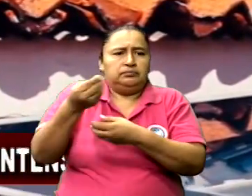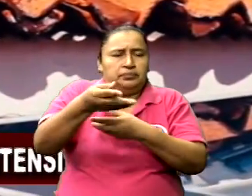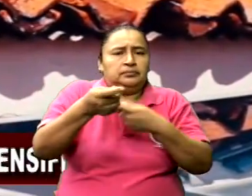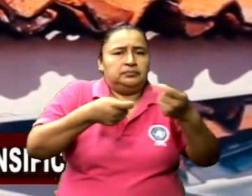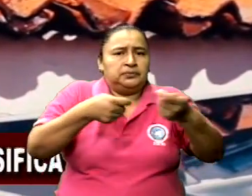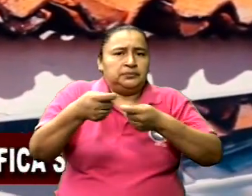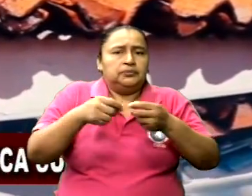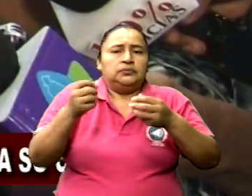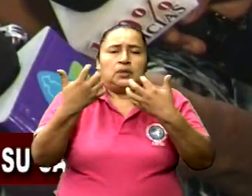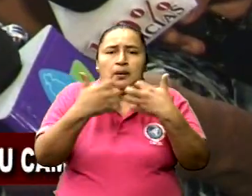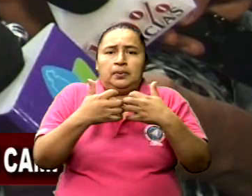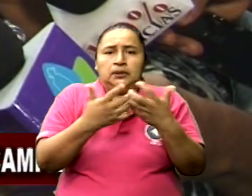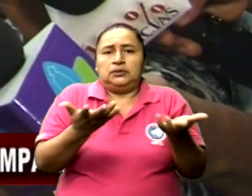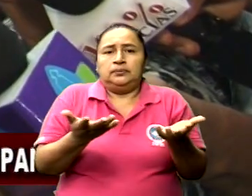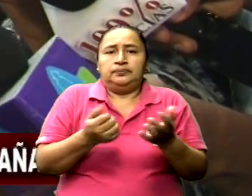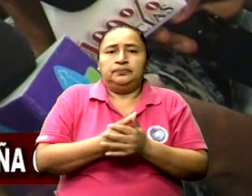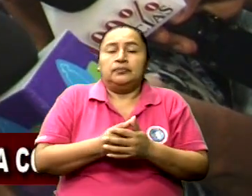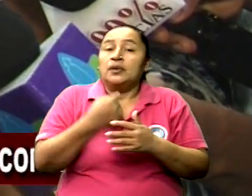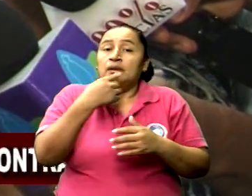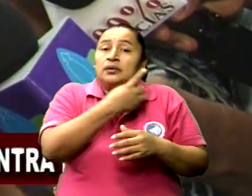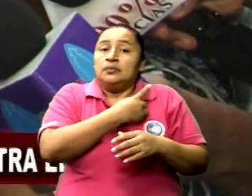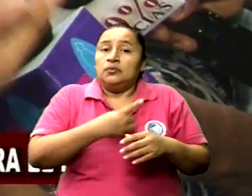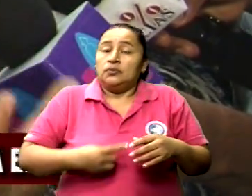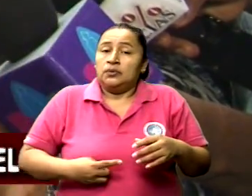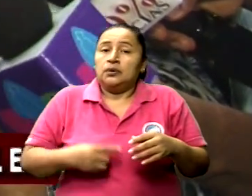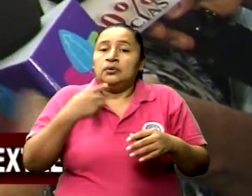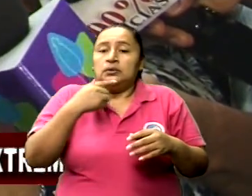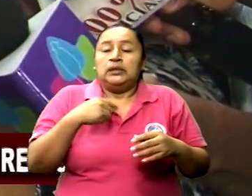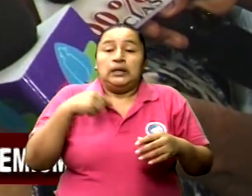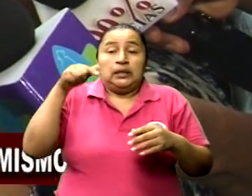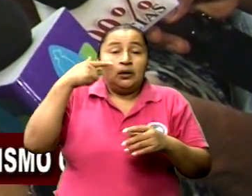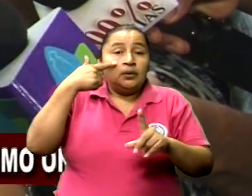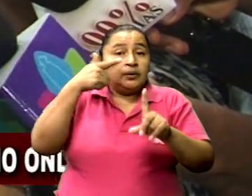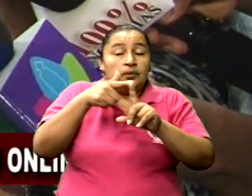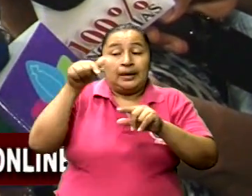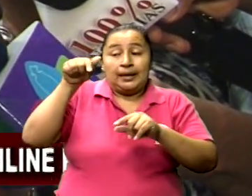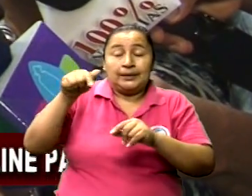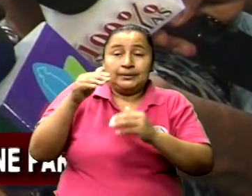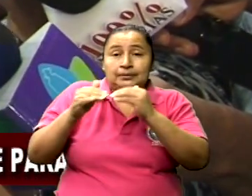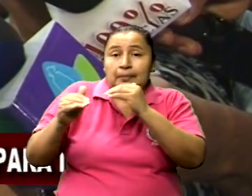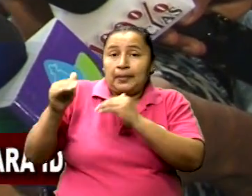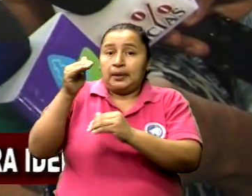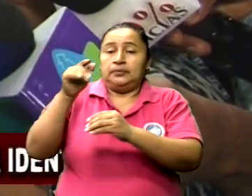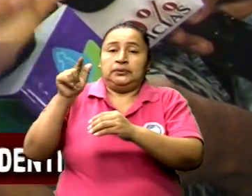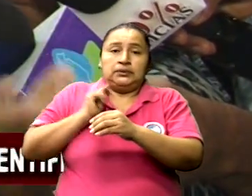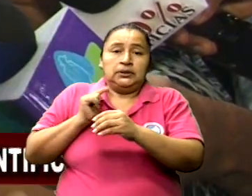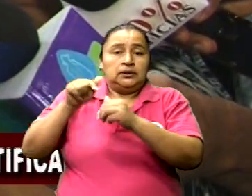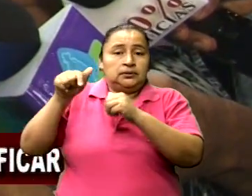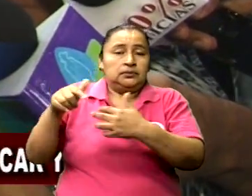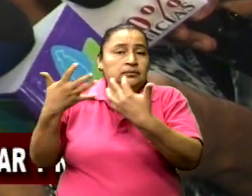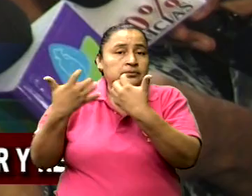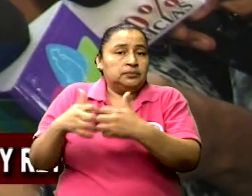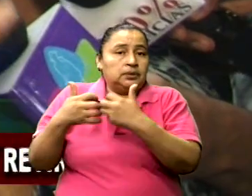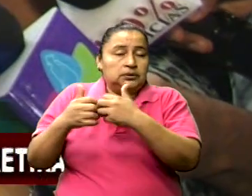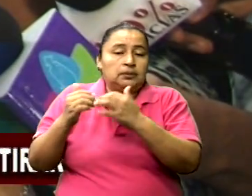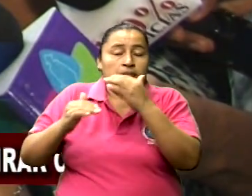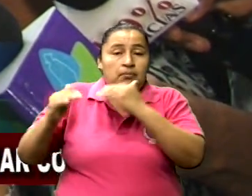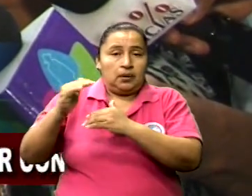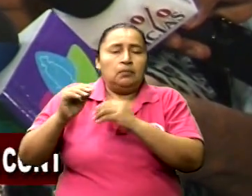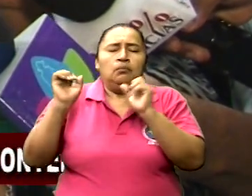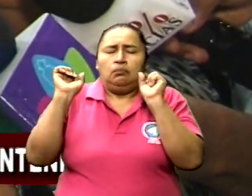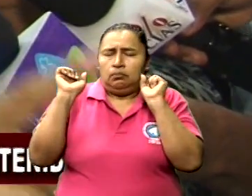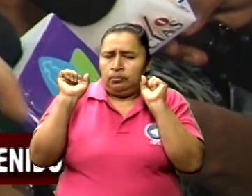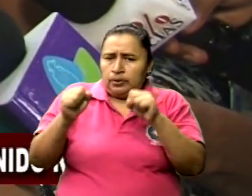energía. El objetivo es que ese excedente de energía que generan estas empresas pueda